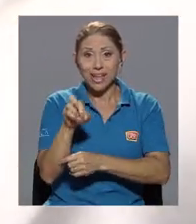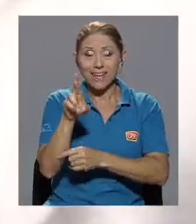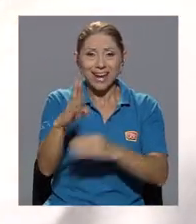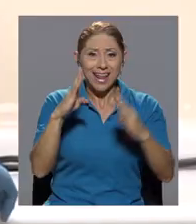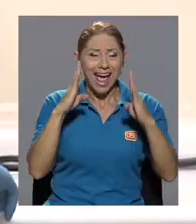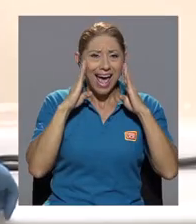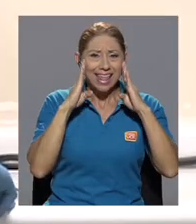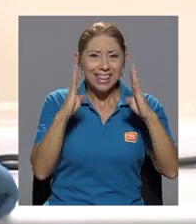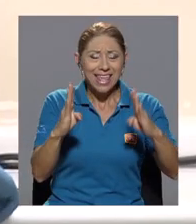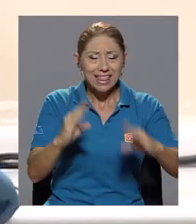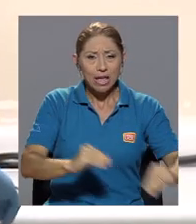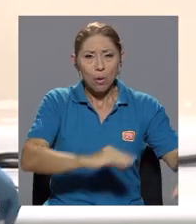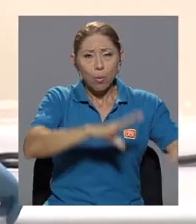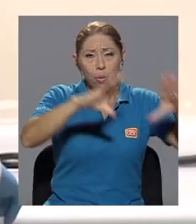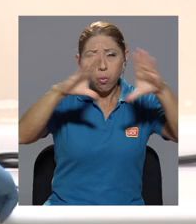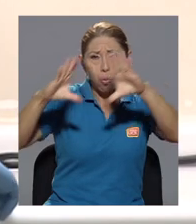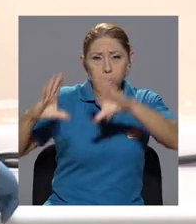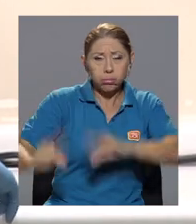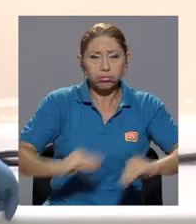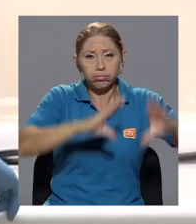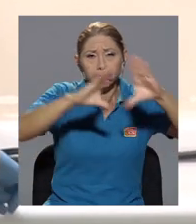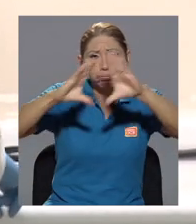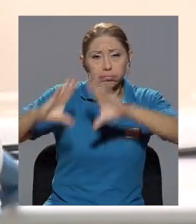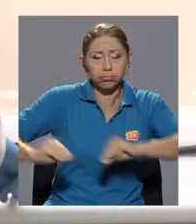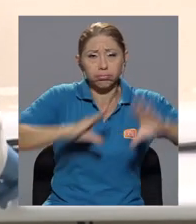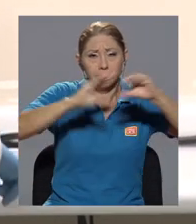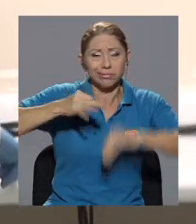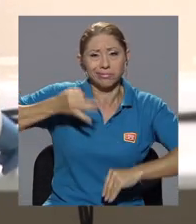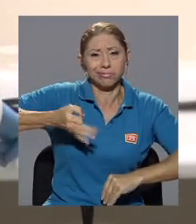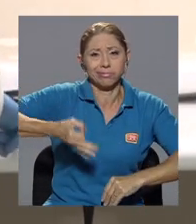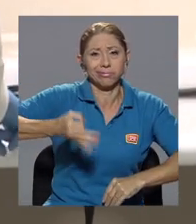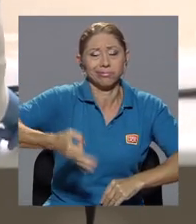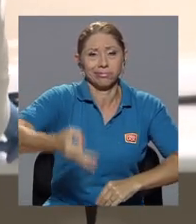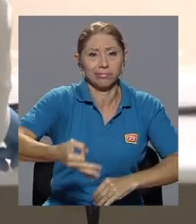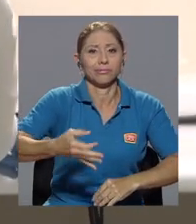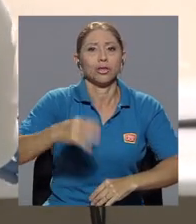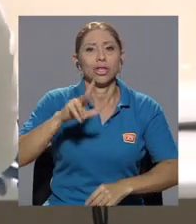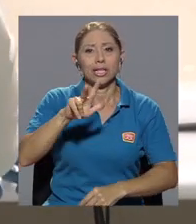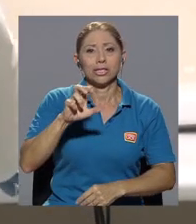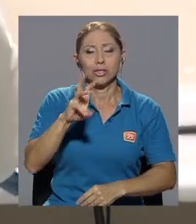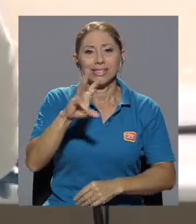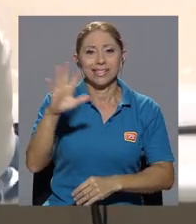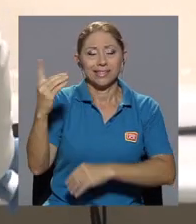las 24 horas del día, los 365 días del año. Y en el